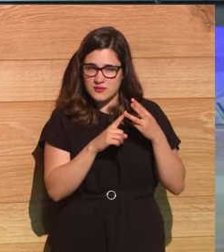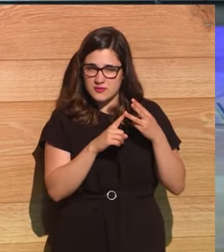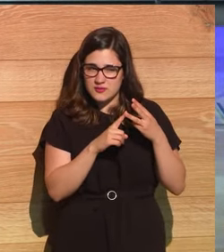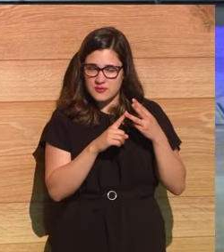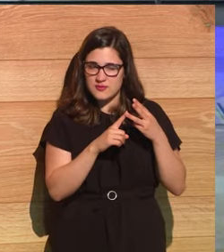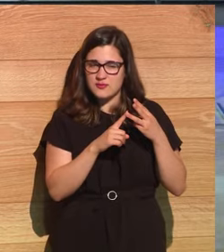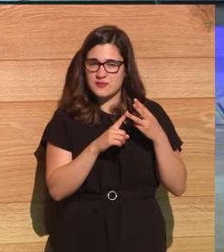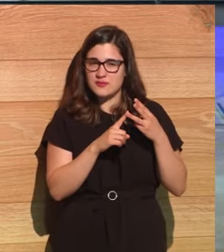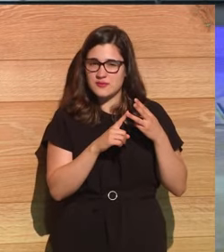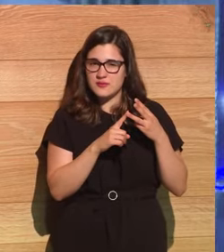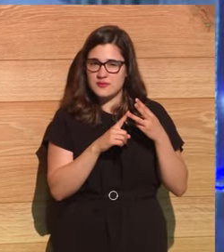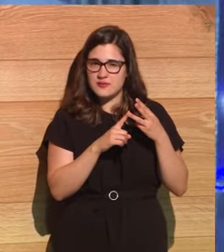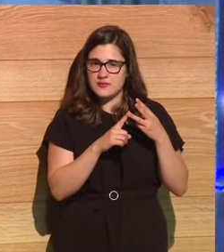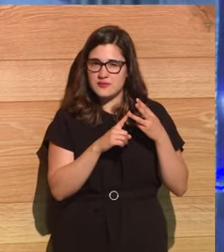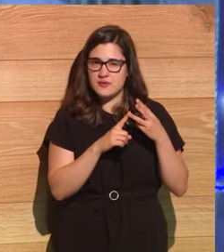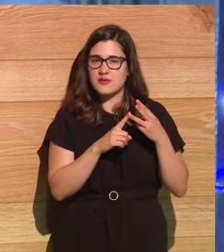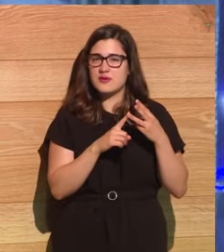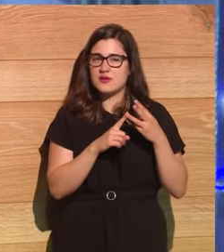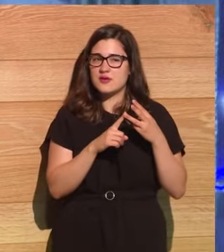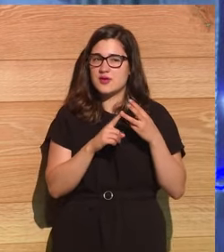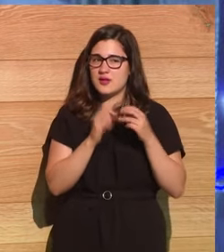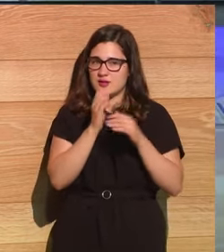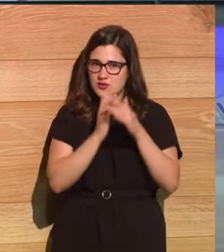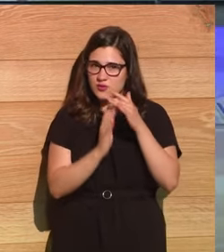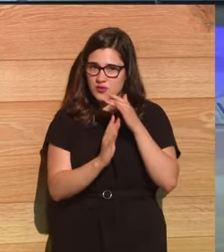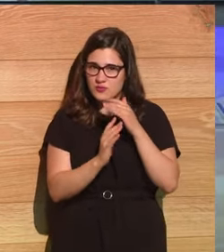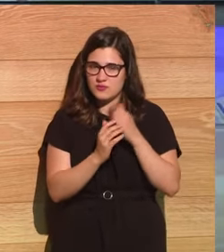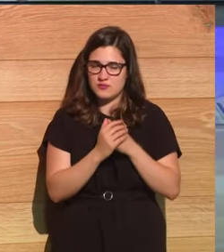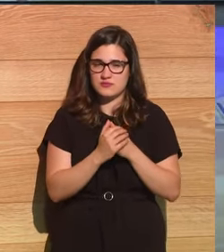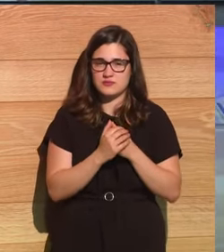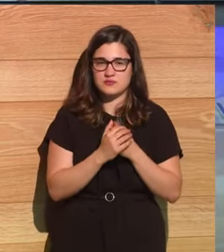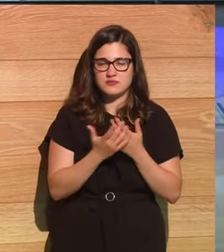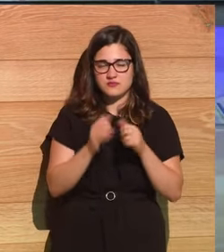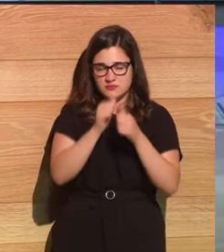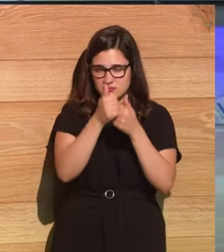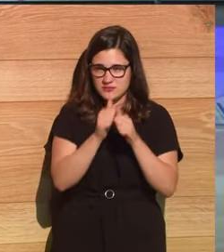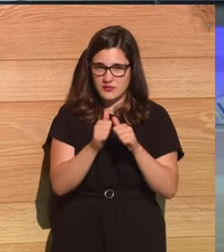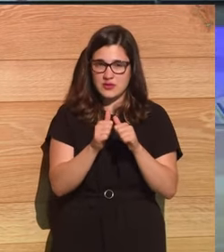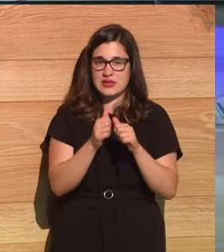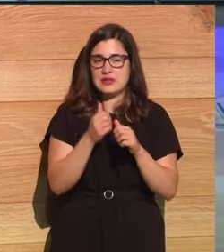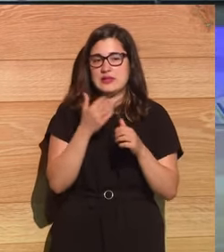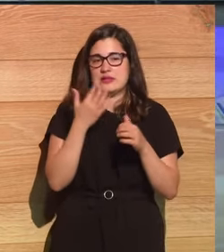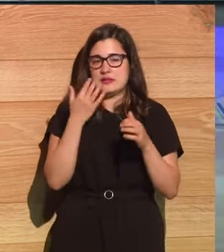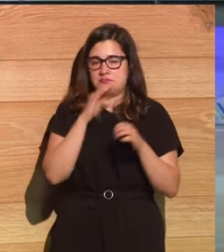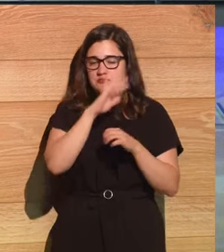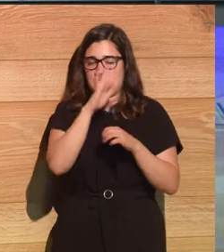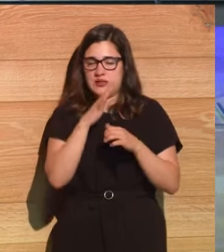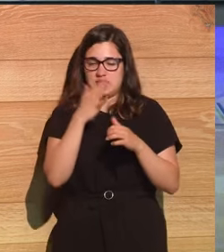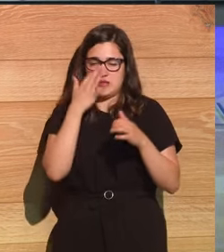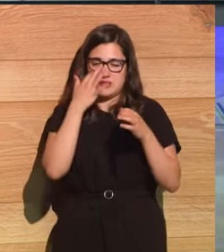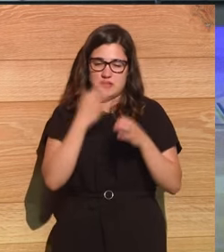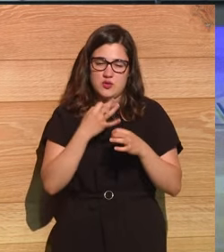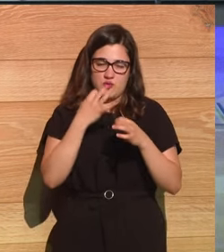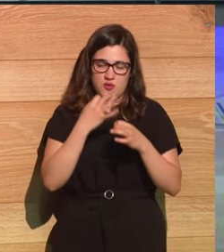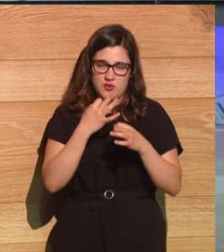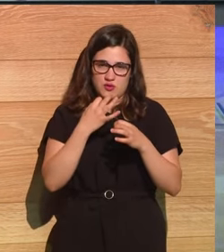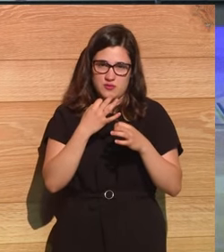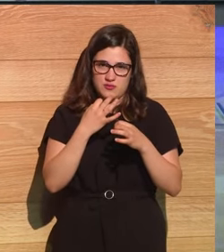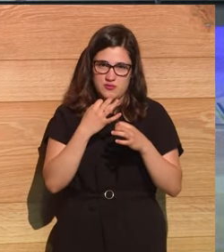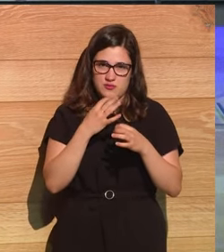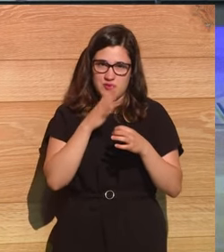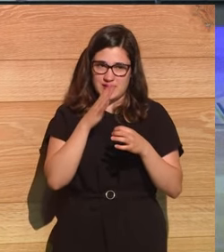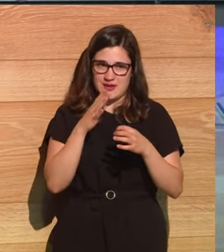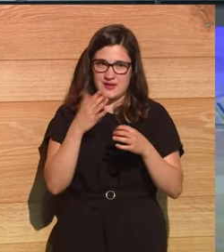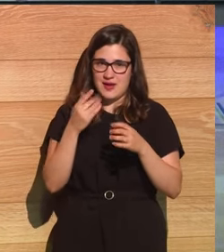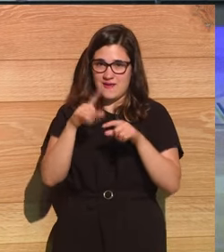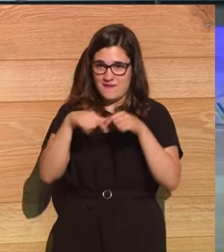resguardo. El resguardo y el cobijo. Bueno, pues eso. Entonces, es una manera, digamos, medio segura, porque hay un poco aún la red de la familia